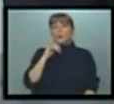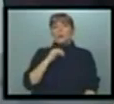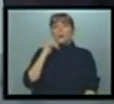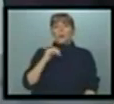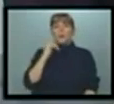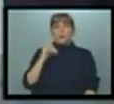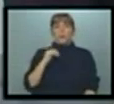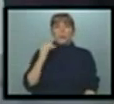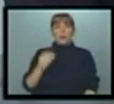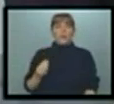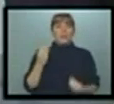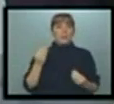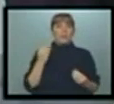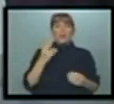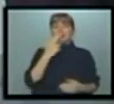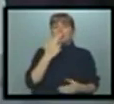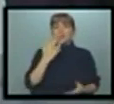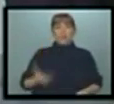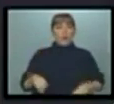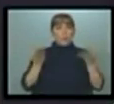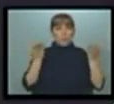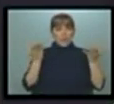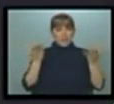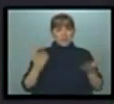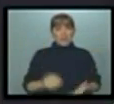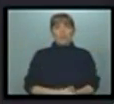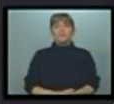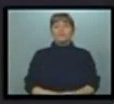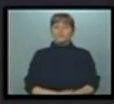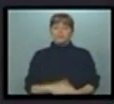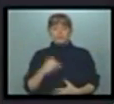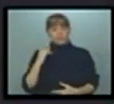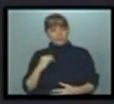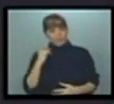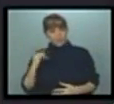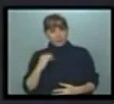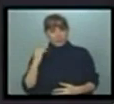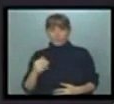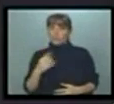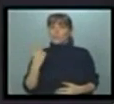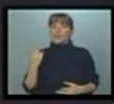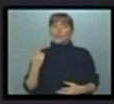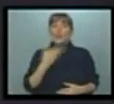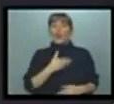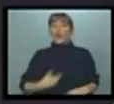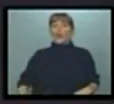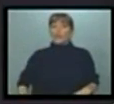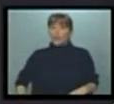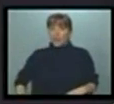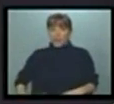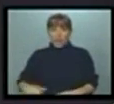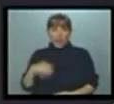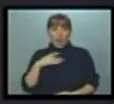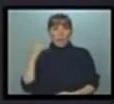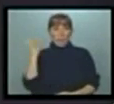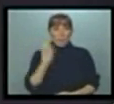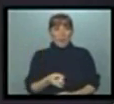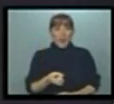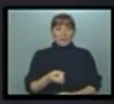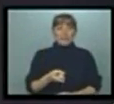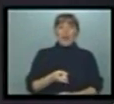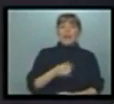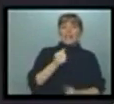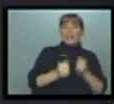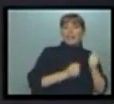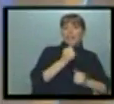qué aumenta el cigarrillo? Bueno, voy a contarte un conflicto que se está generando entre una decisión del gobierno y la Cámara de la Industria del Tabaco.